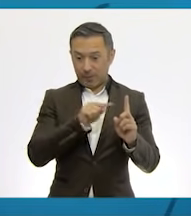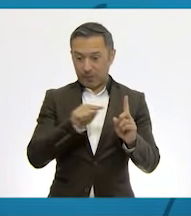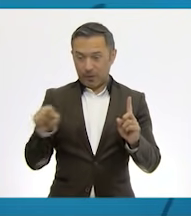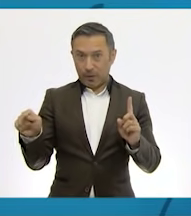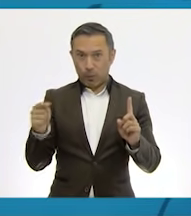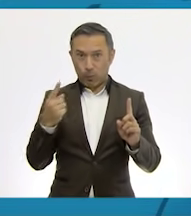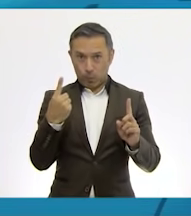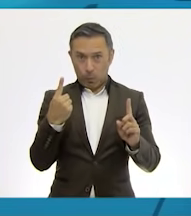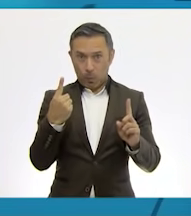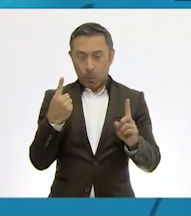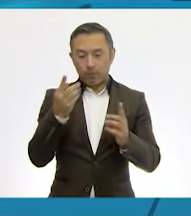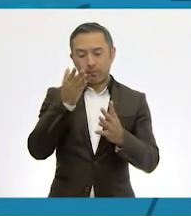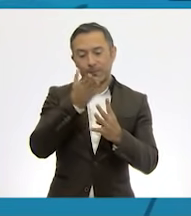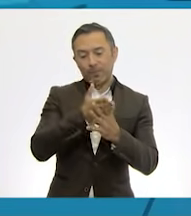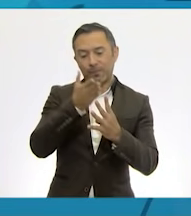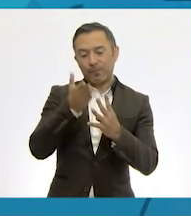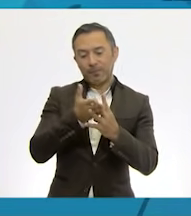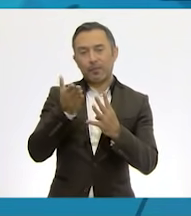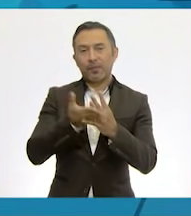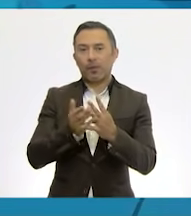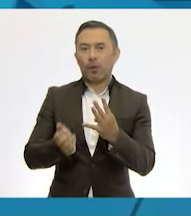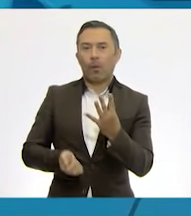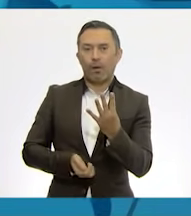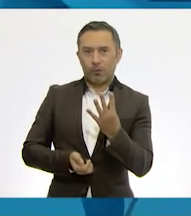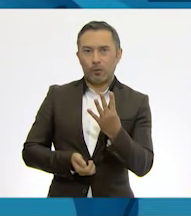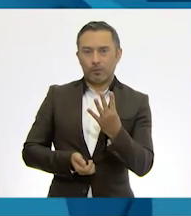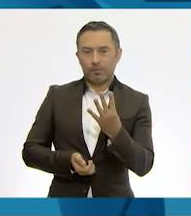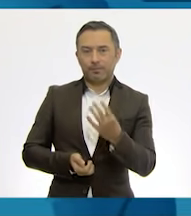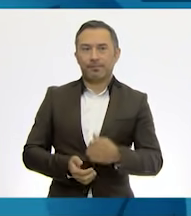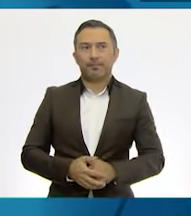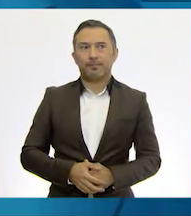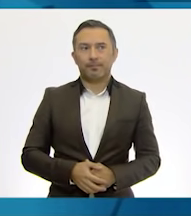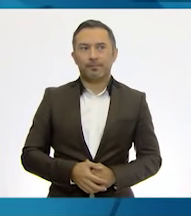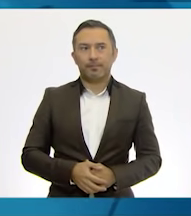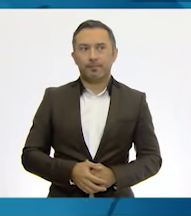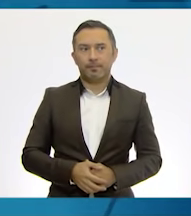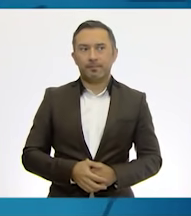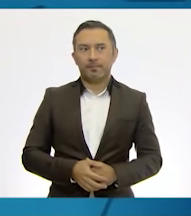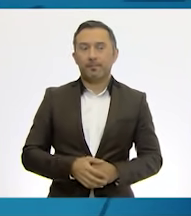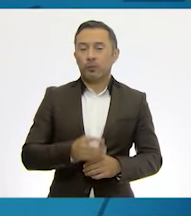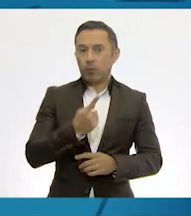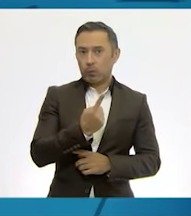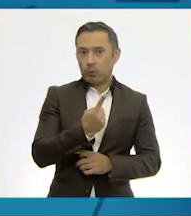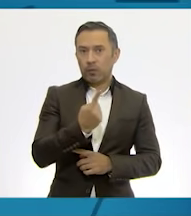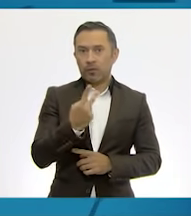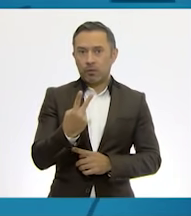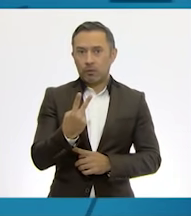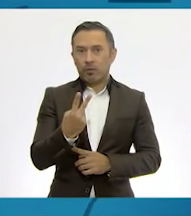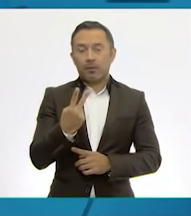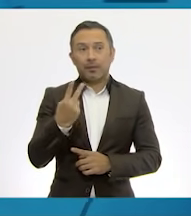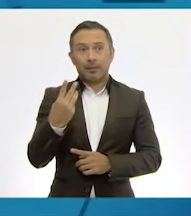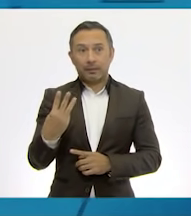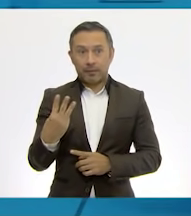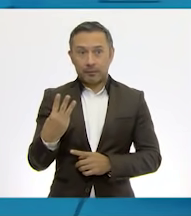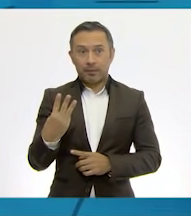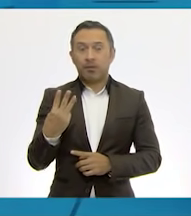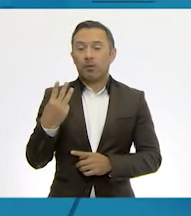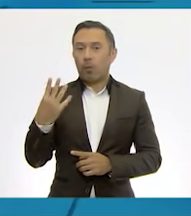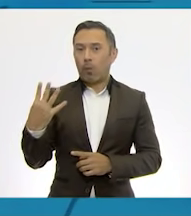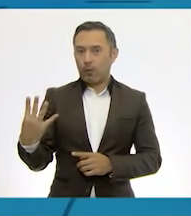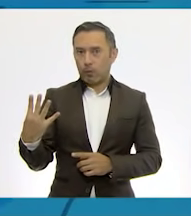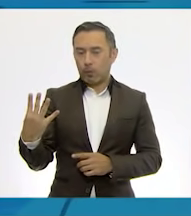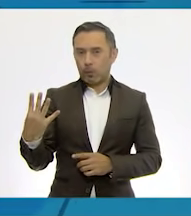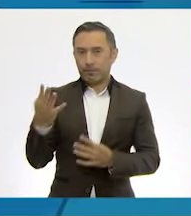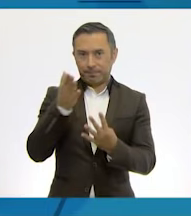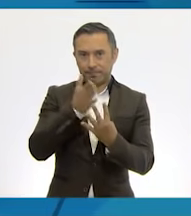y esta sería la forma en que partimos en cuatro partes iguales. Tenemos una, dos, tres, cuatro.